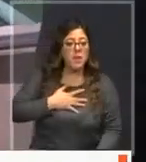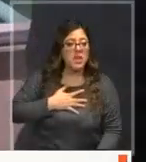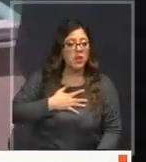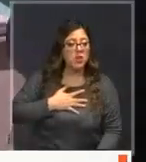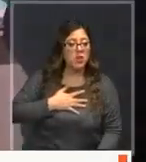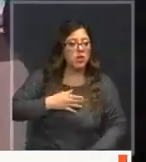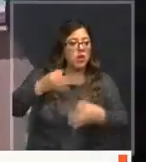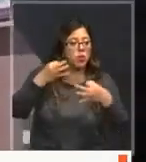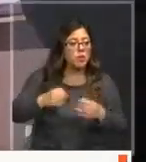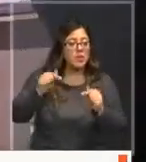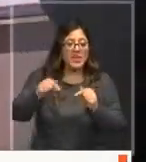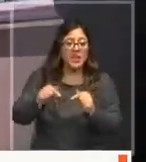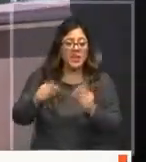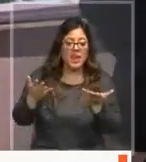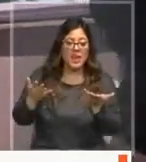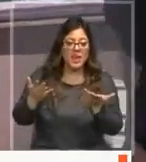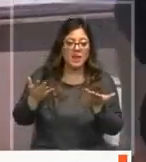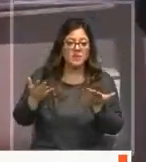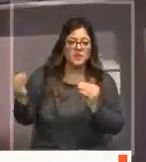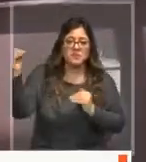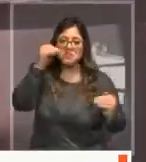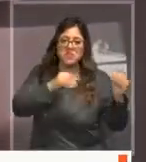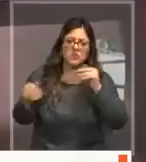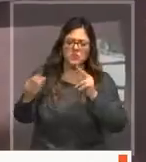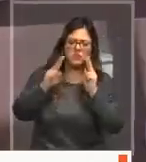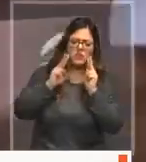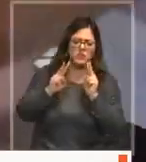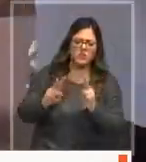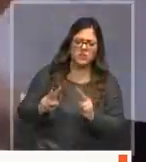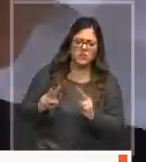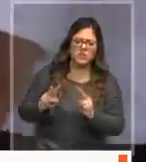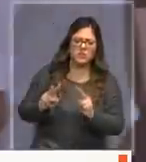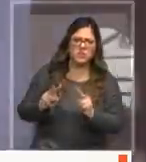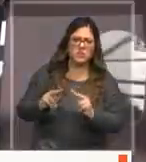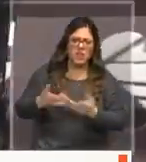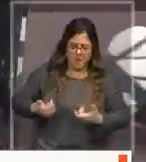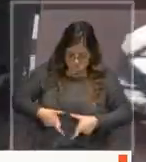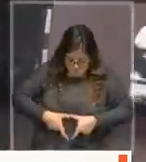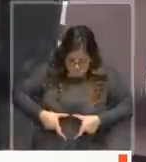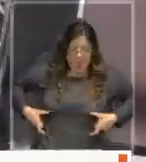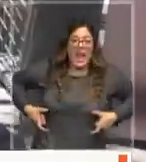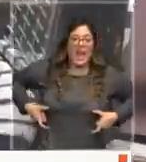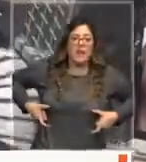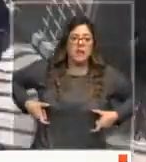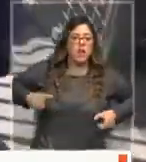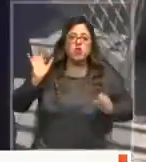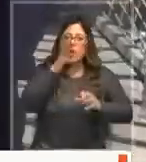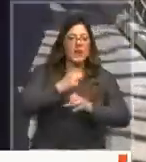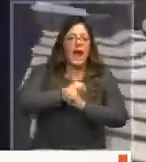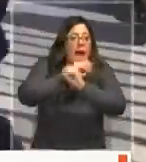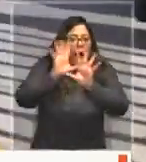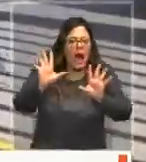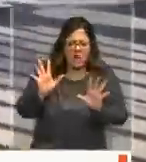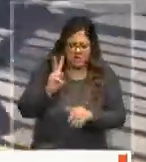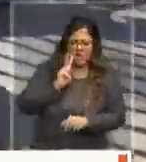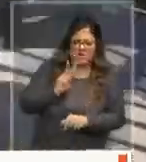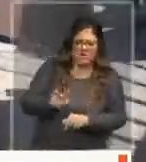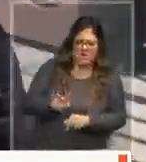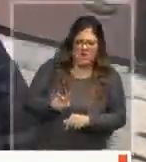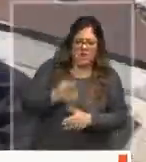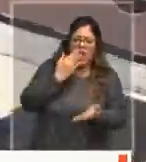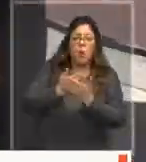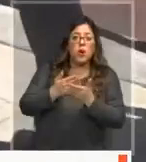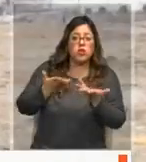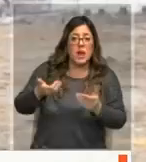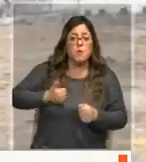de la playa encontramos restos de una pelvis. Nosotros no estábamos claros, suponíamos que era así. Pero después cuando llegó Marino,